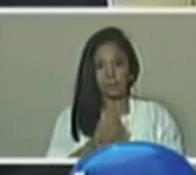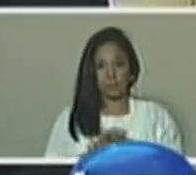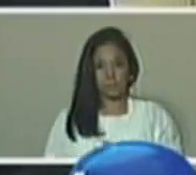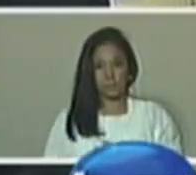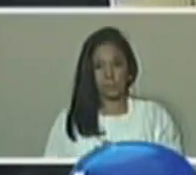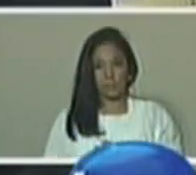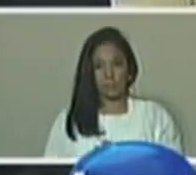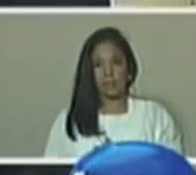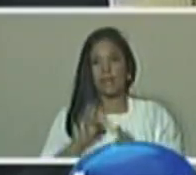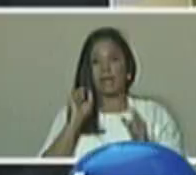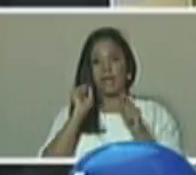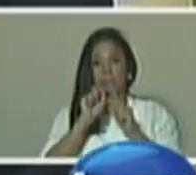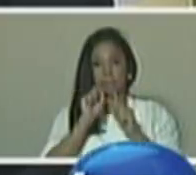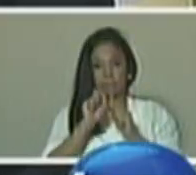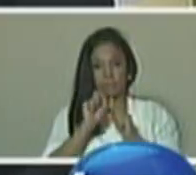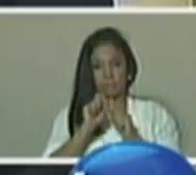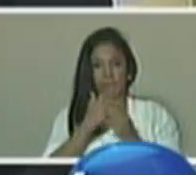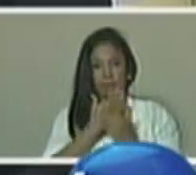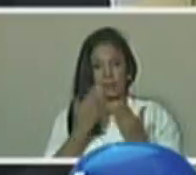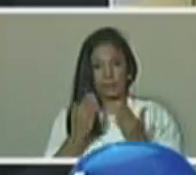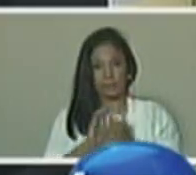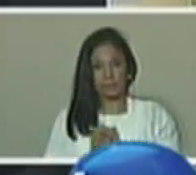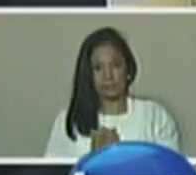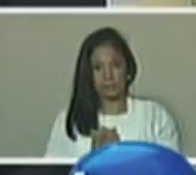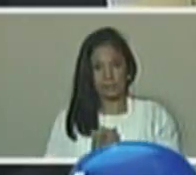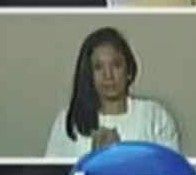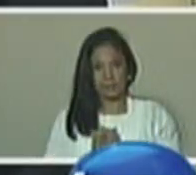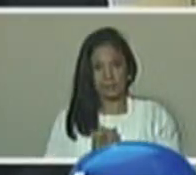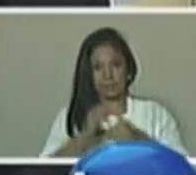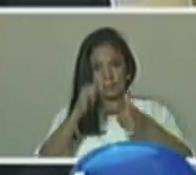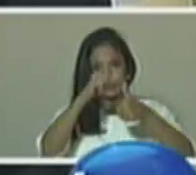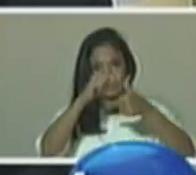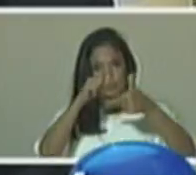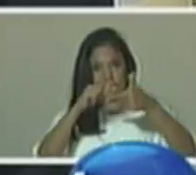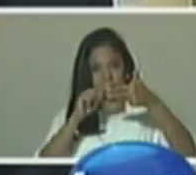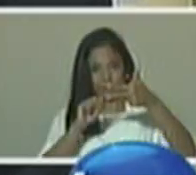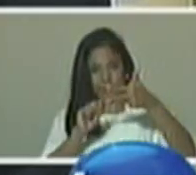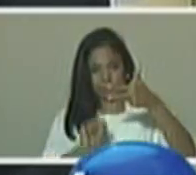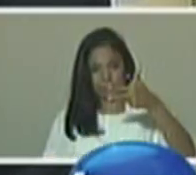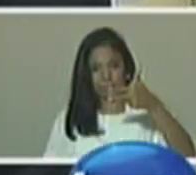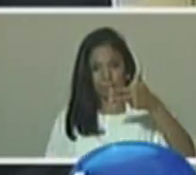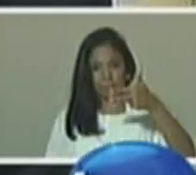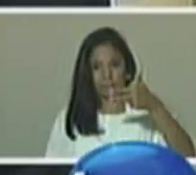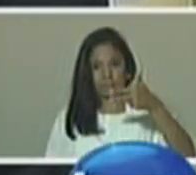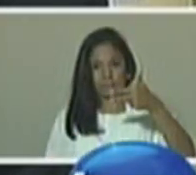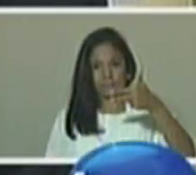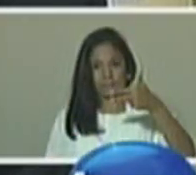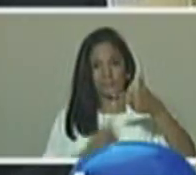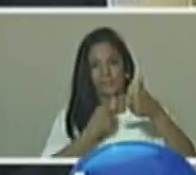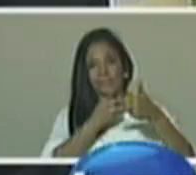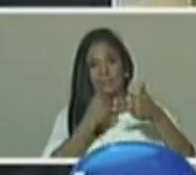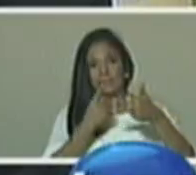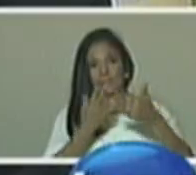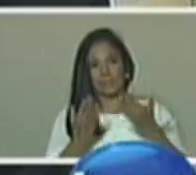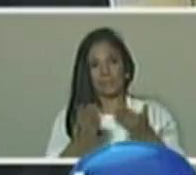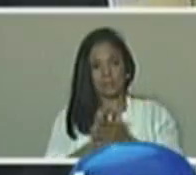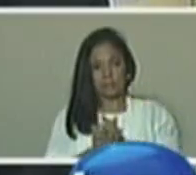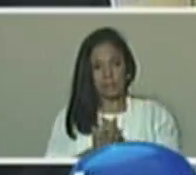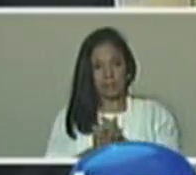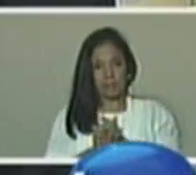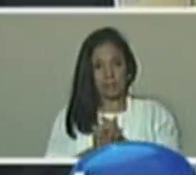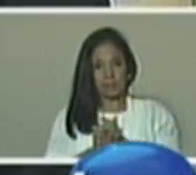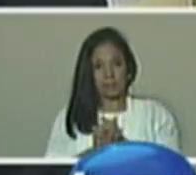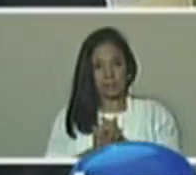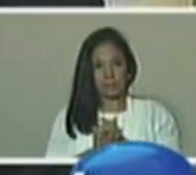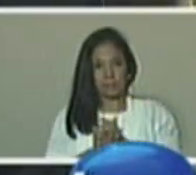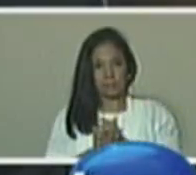el puntaje de las 3 rondas juega, suma, para esta decisión de los premios y del